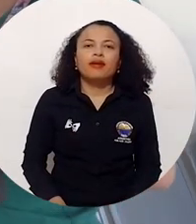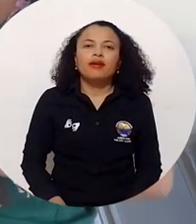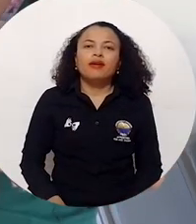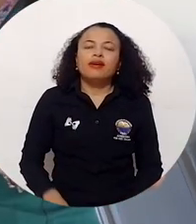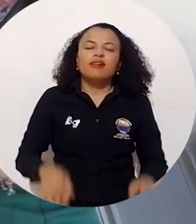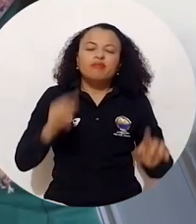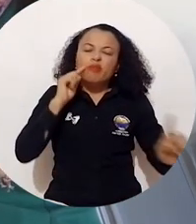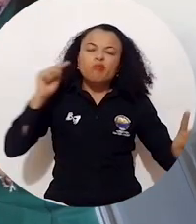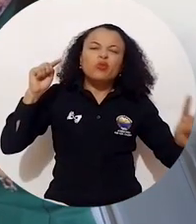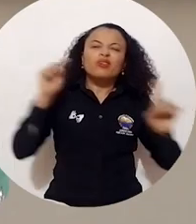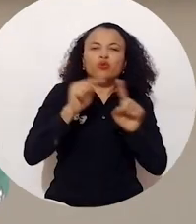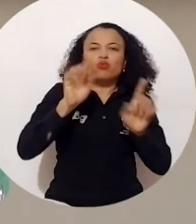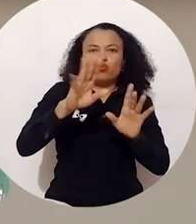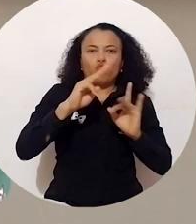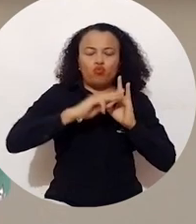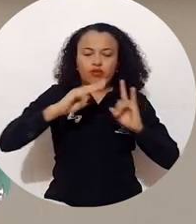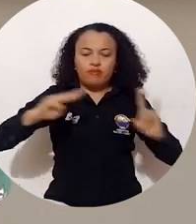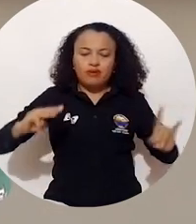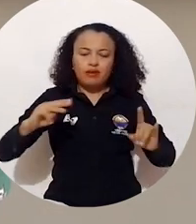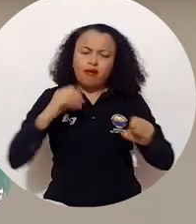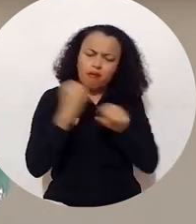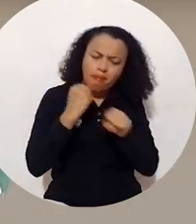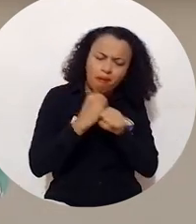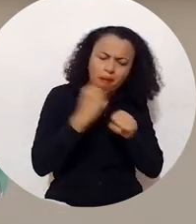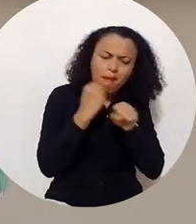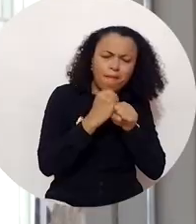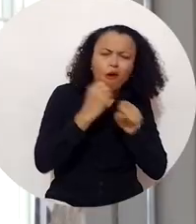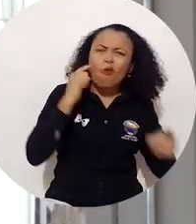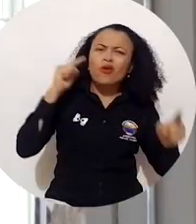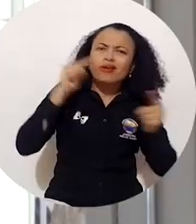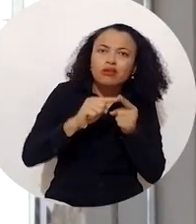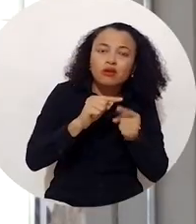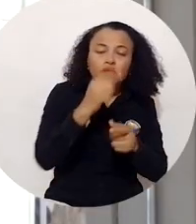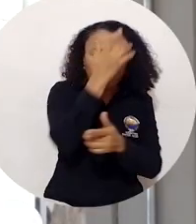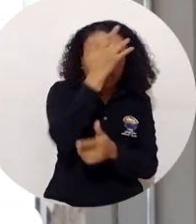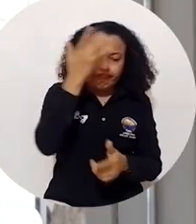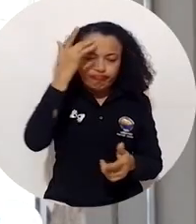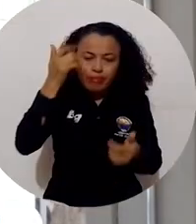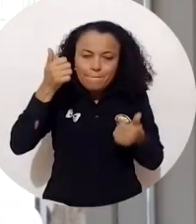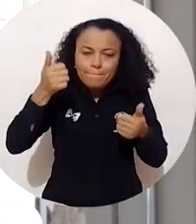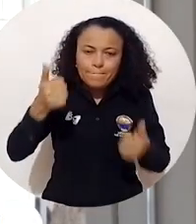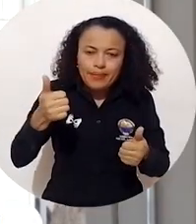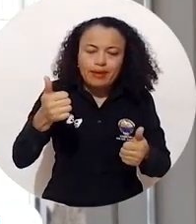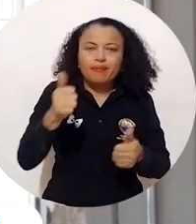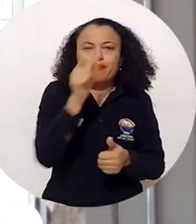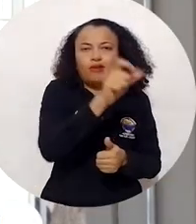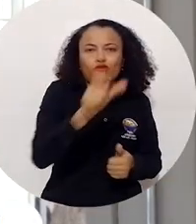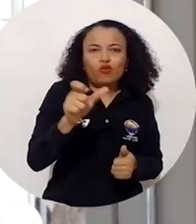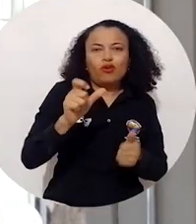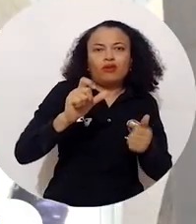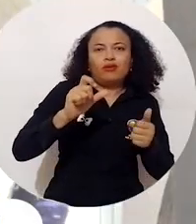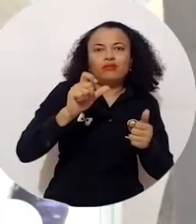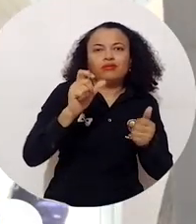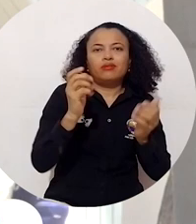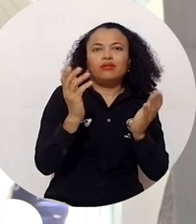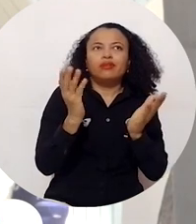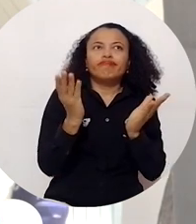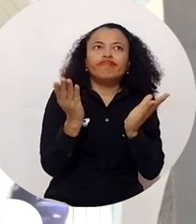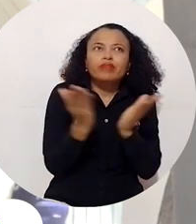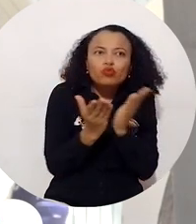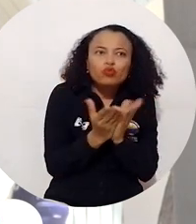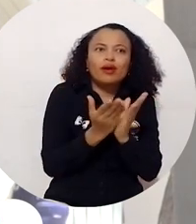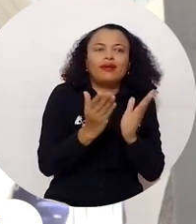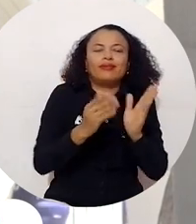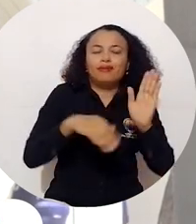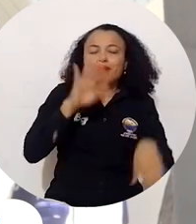Es prioridad para la Universidad del Magdalena seguir trabajando en función de la salud mental de la población universitaria,